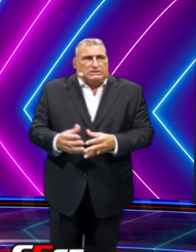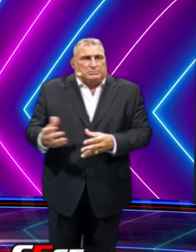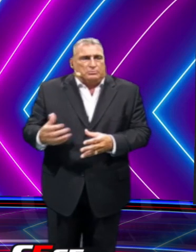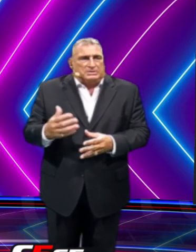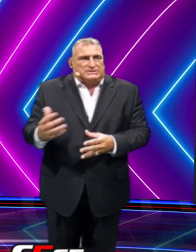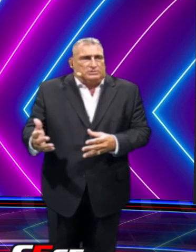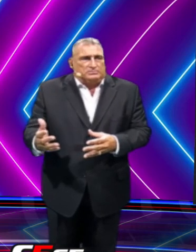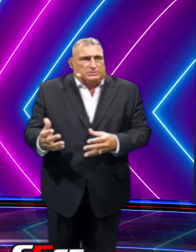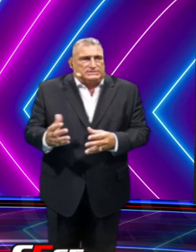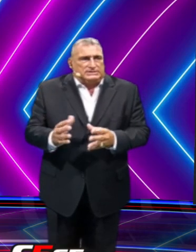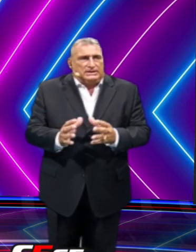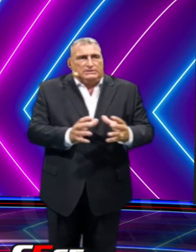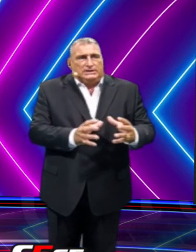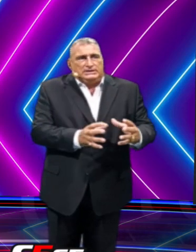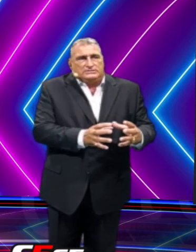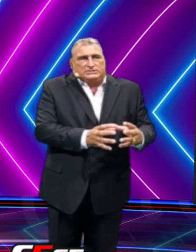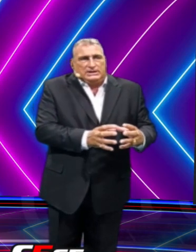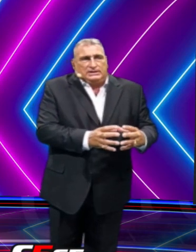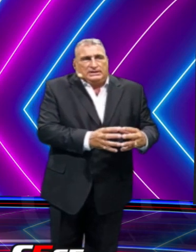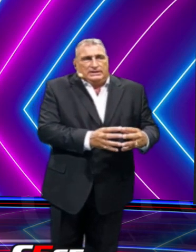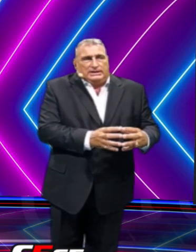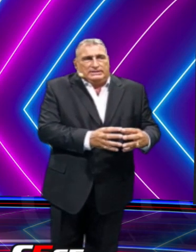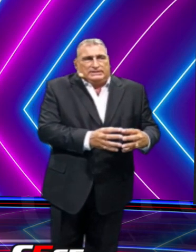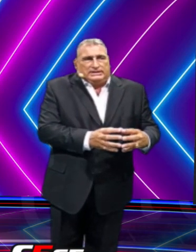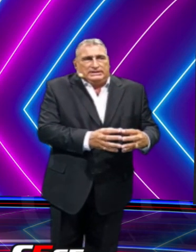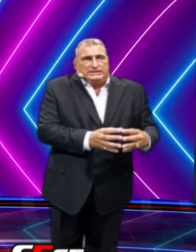una preocupación, porque si hay una élite social